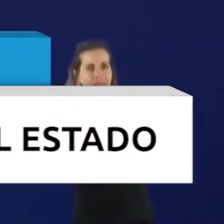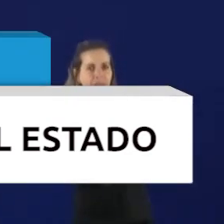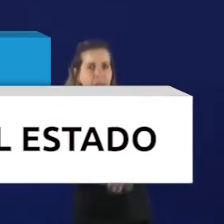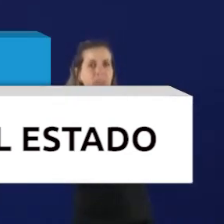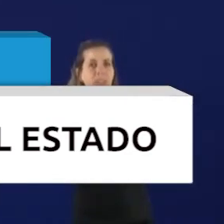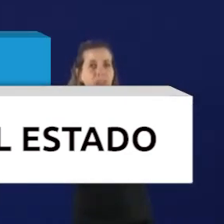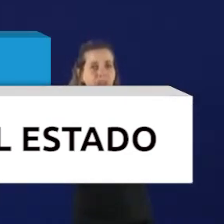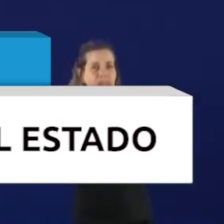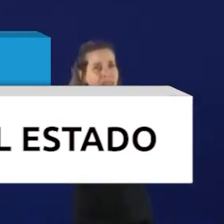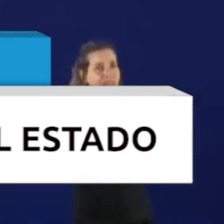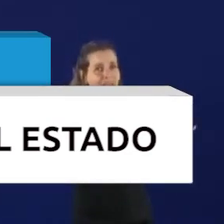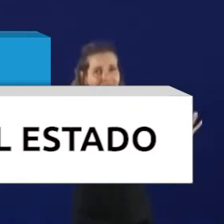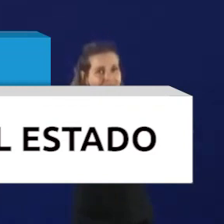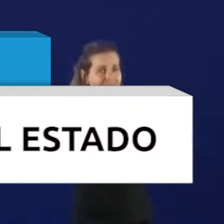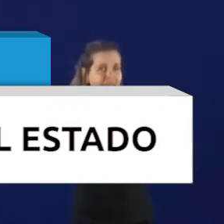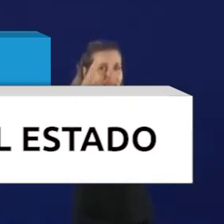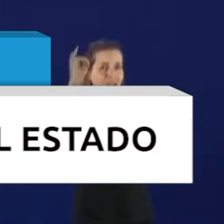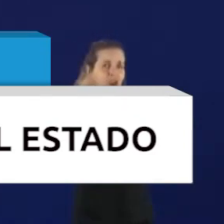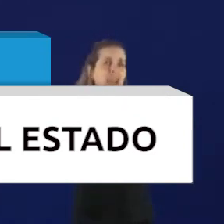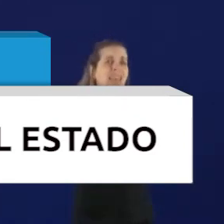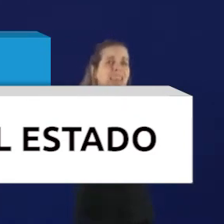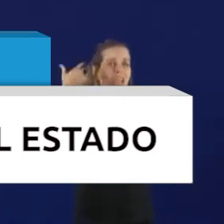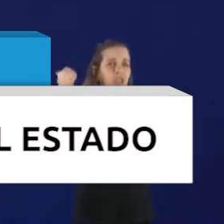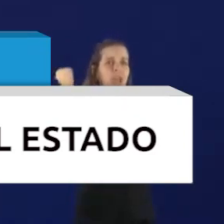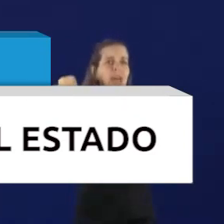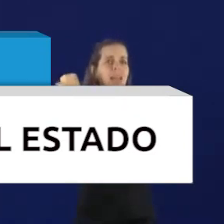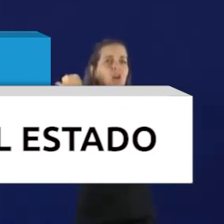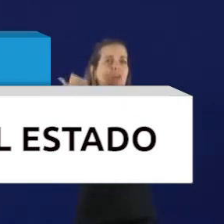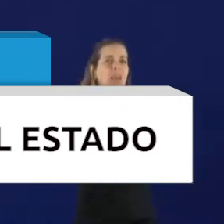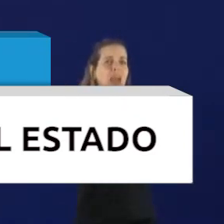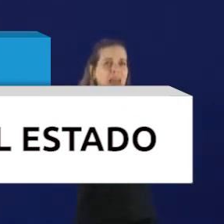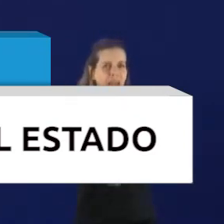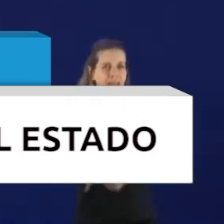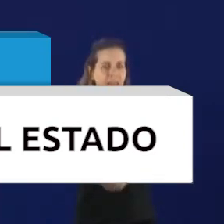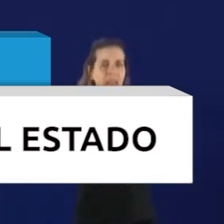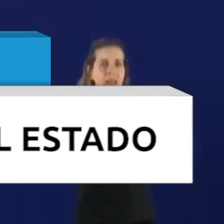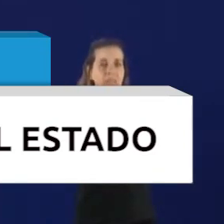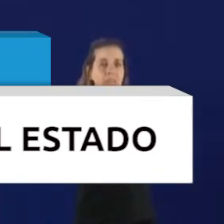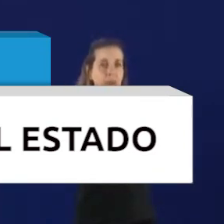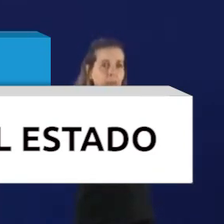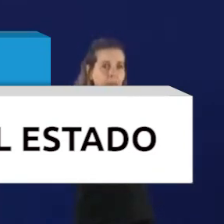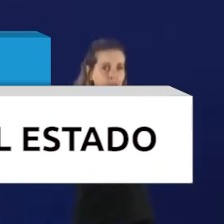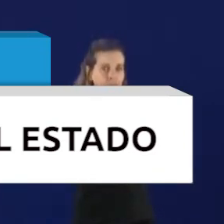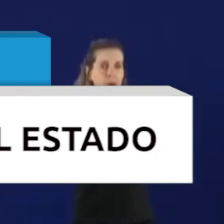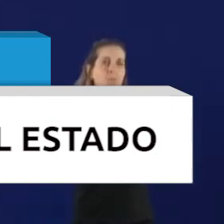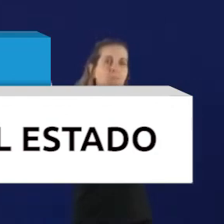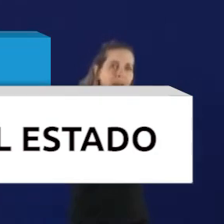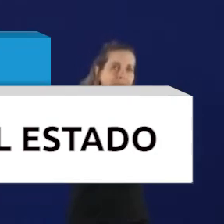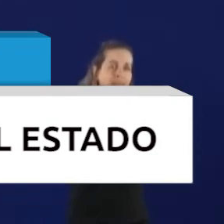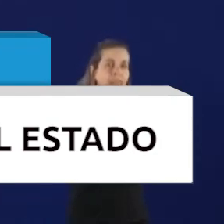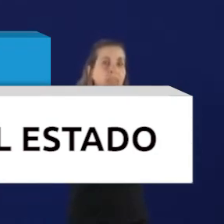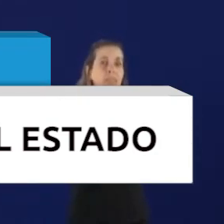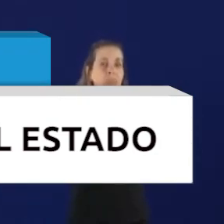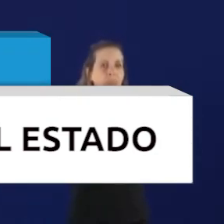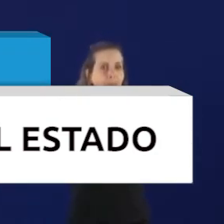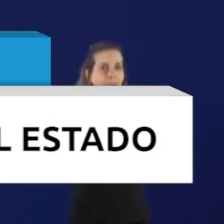profundas de la historia económica argentina, y además nos encaminamos hacia